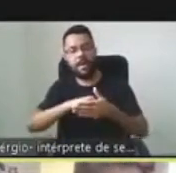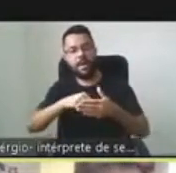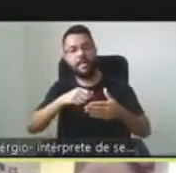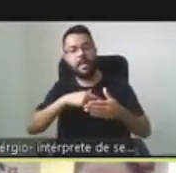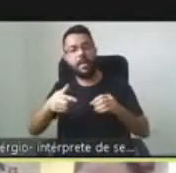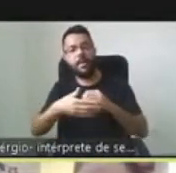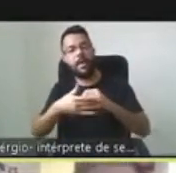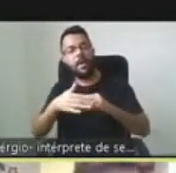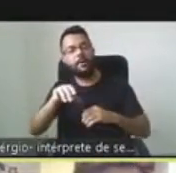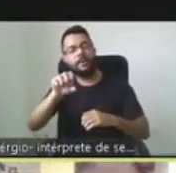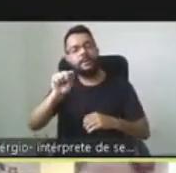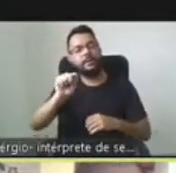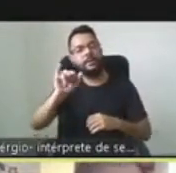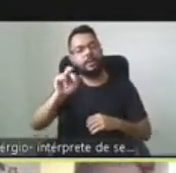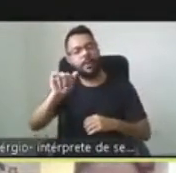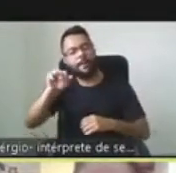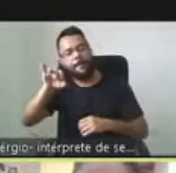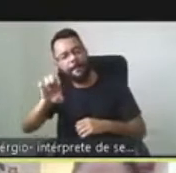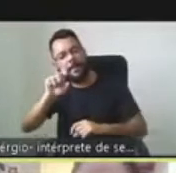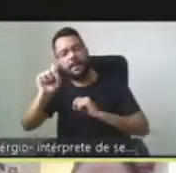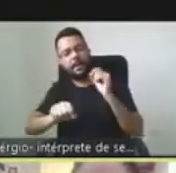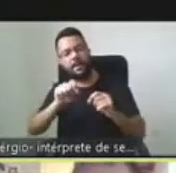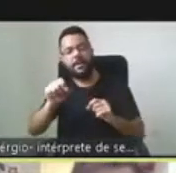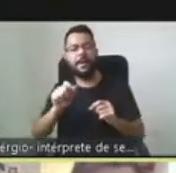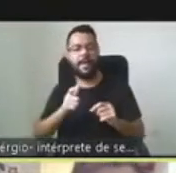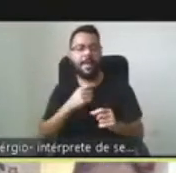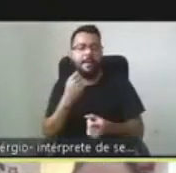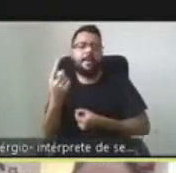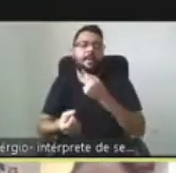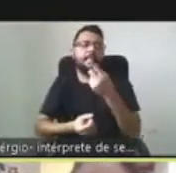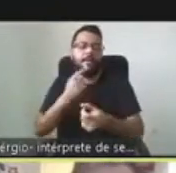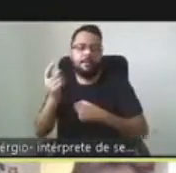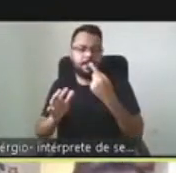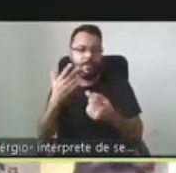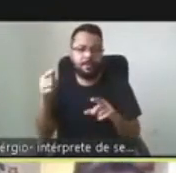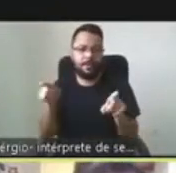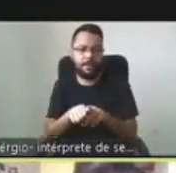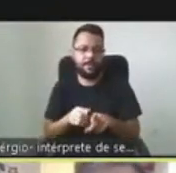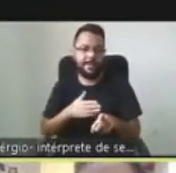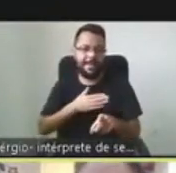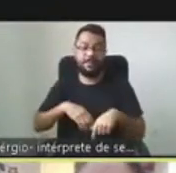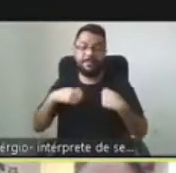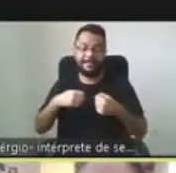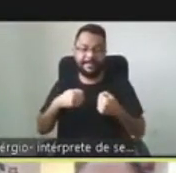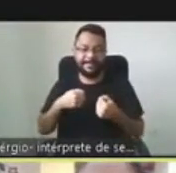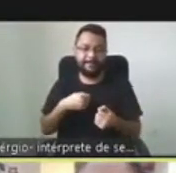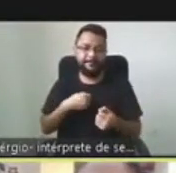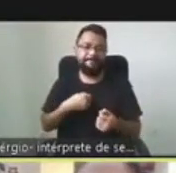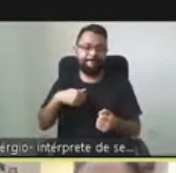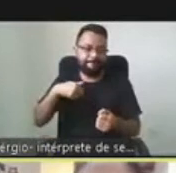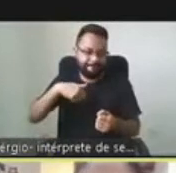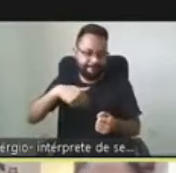enfermedad poco frecuente que de cualquier manera me lleva a caminar despacio por la vida.